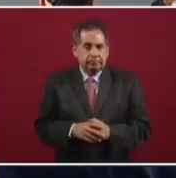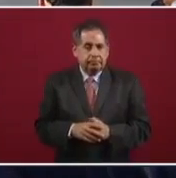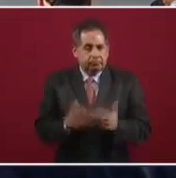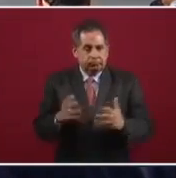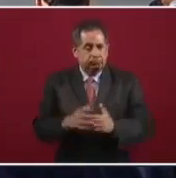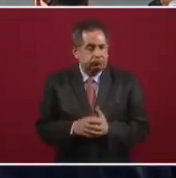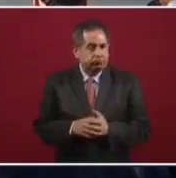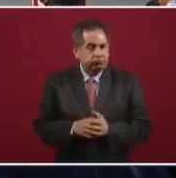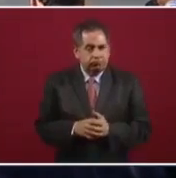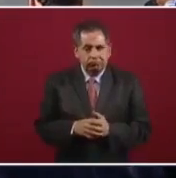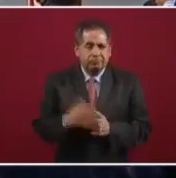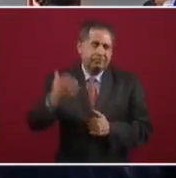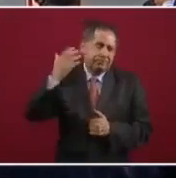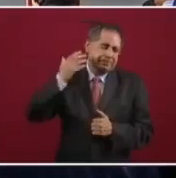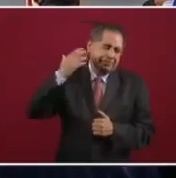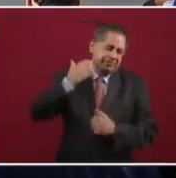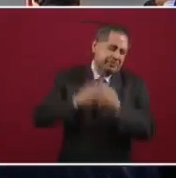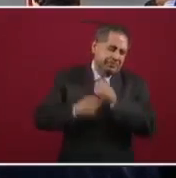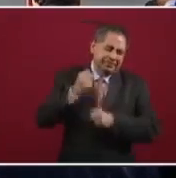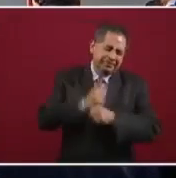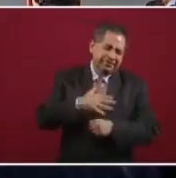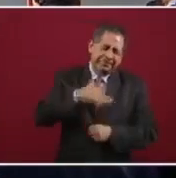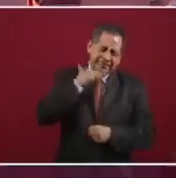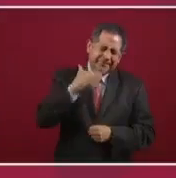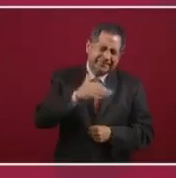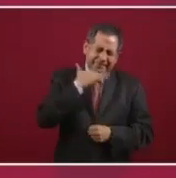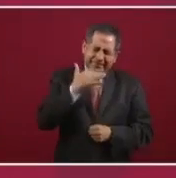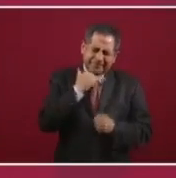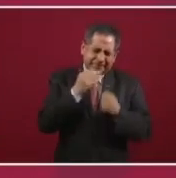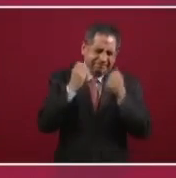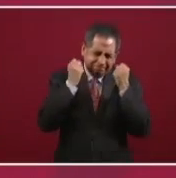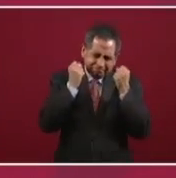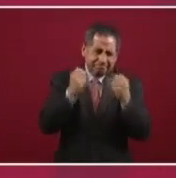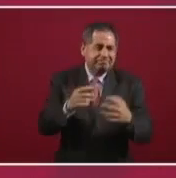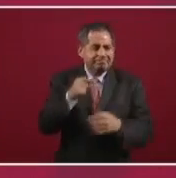fue mucha la corrupción que